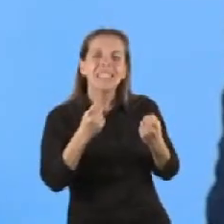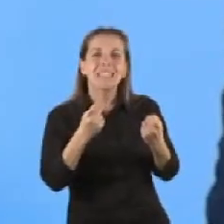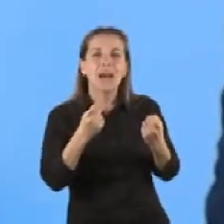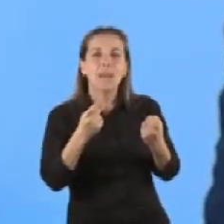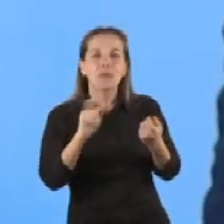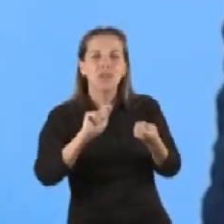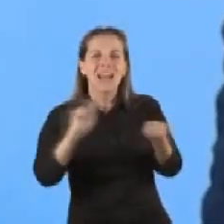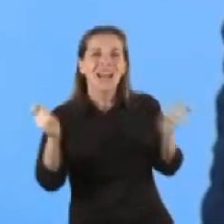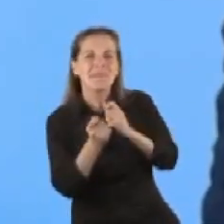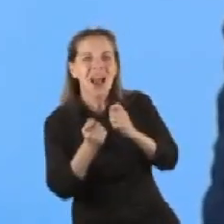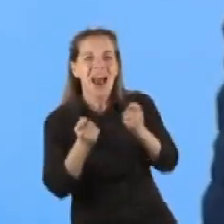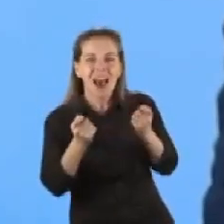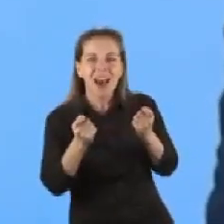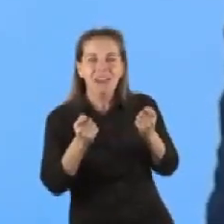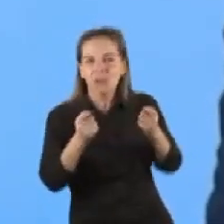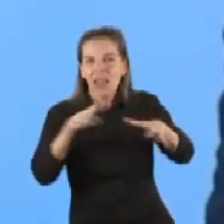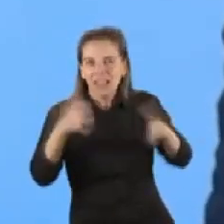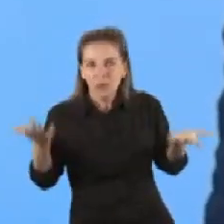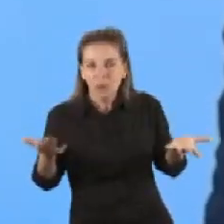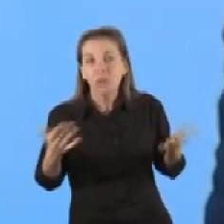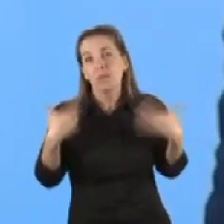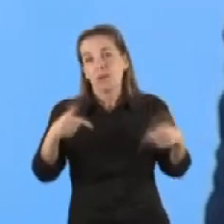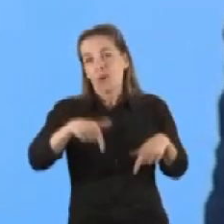Y ahí estamos aquí,